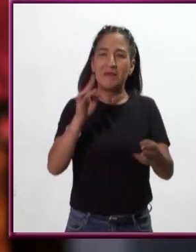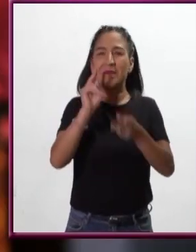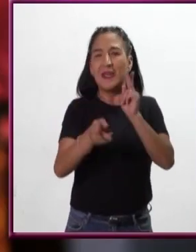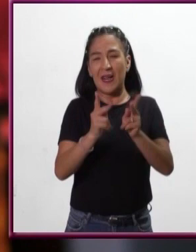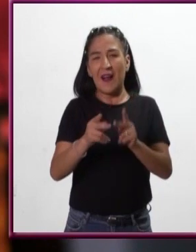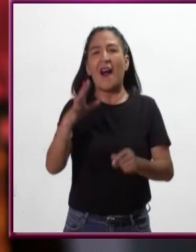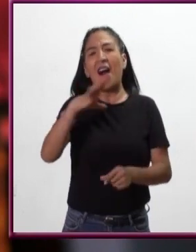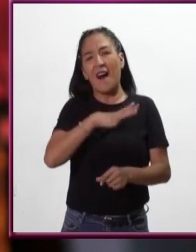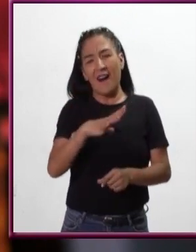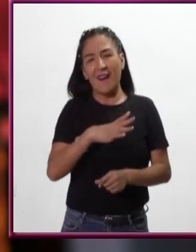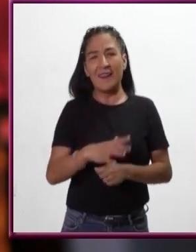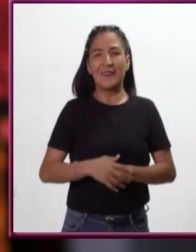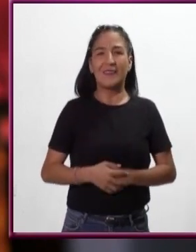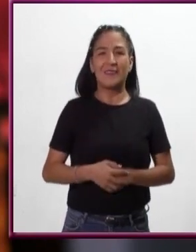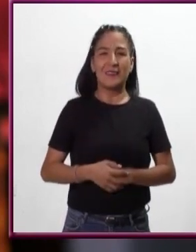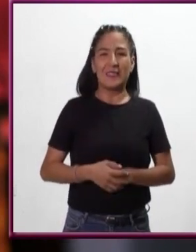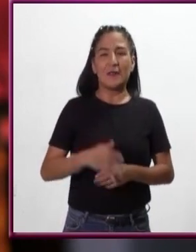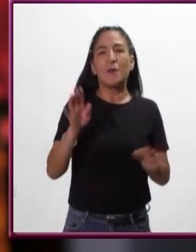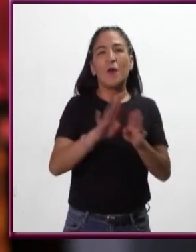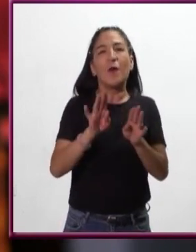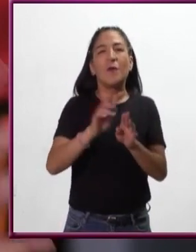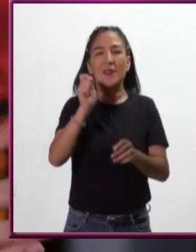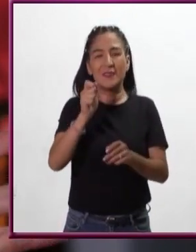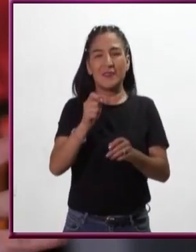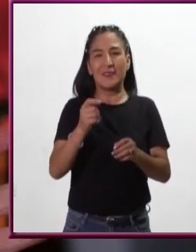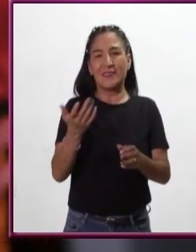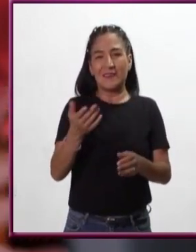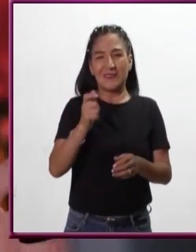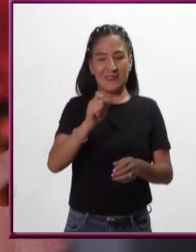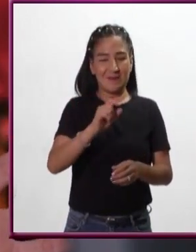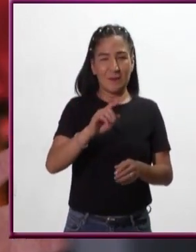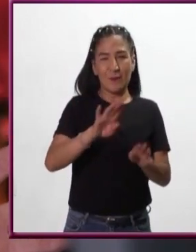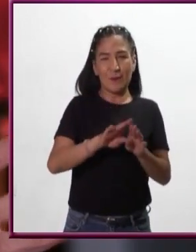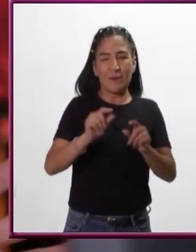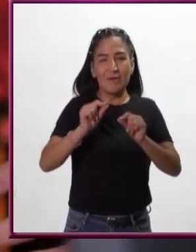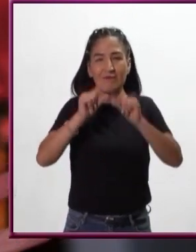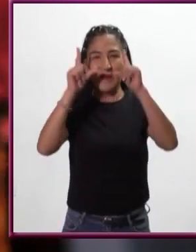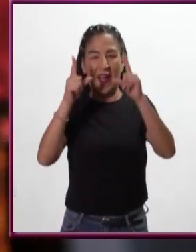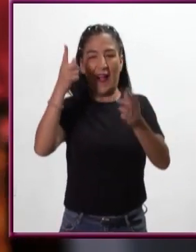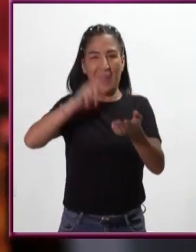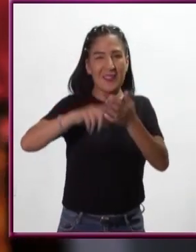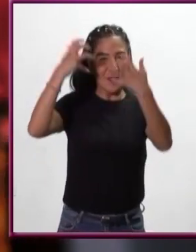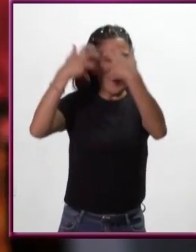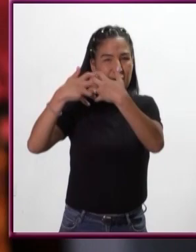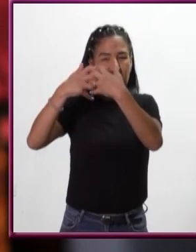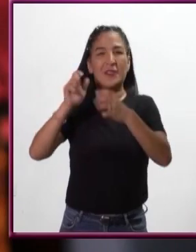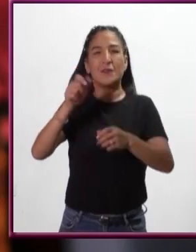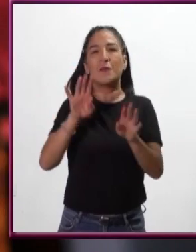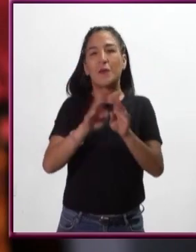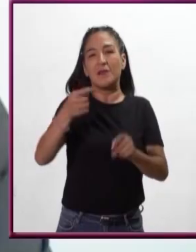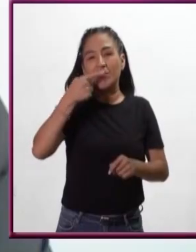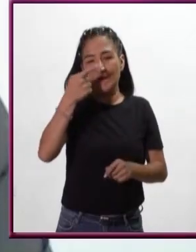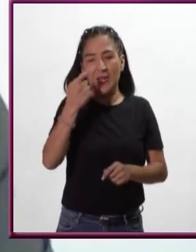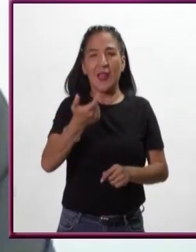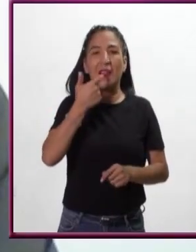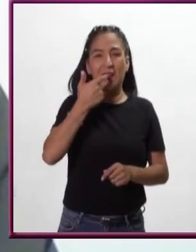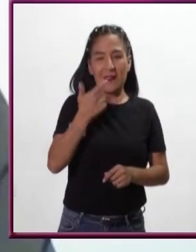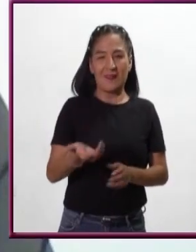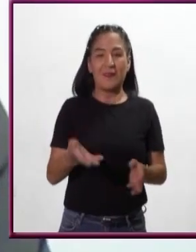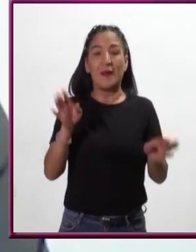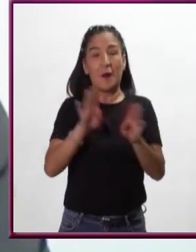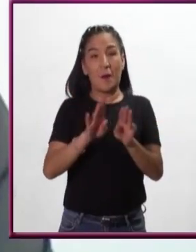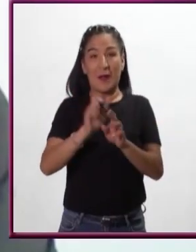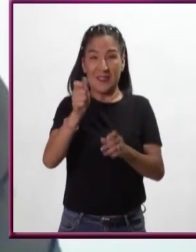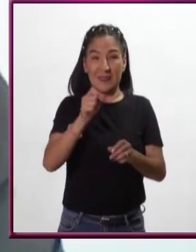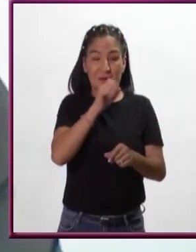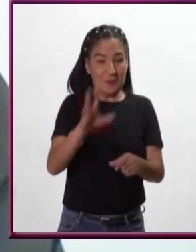platicarnos si hay algunos sensores que se equiparen con los sentidos del olfato y del gusto. Equipararse en